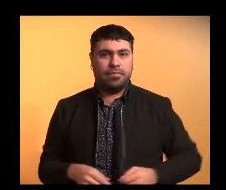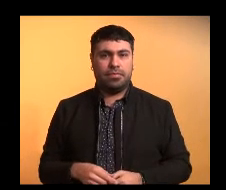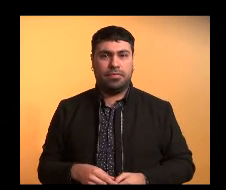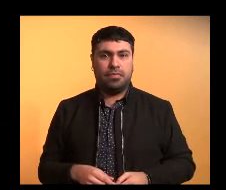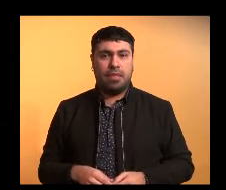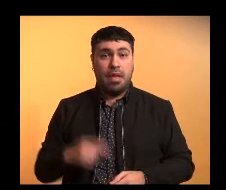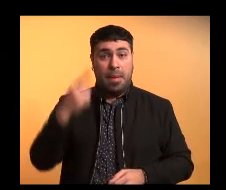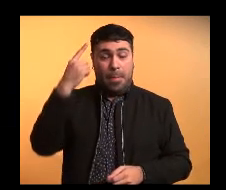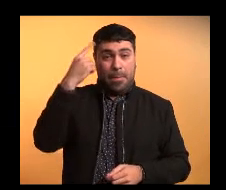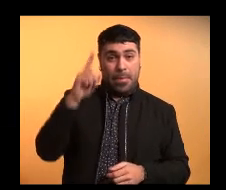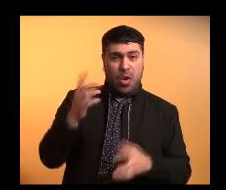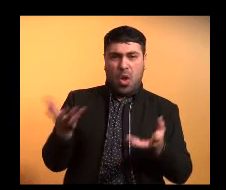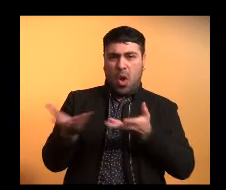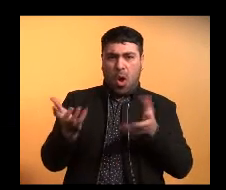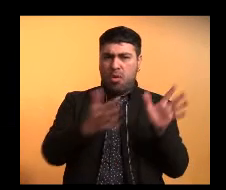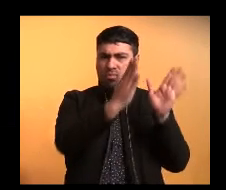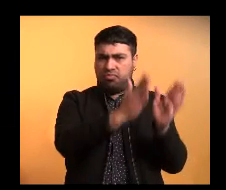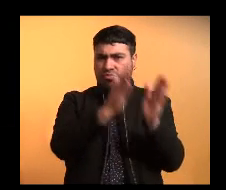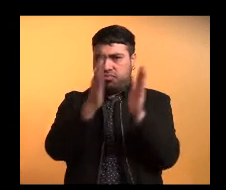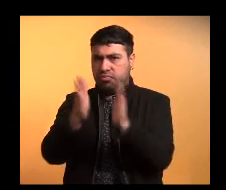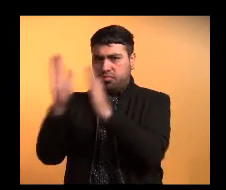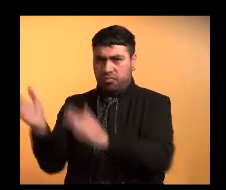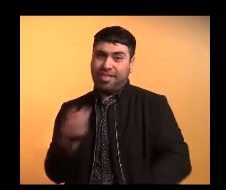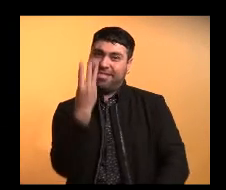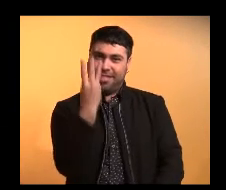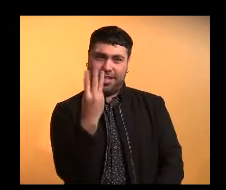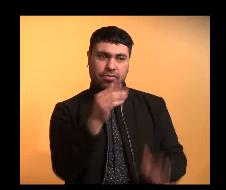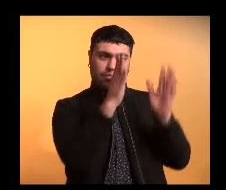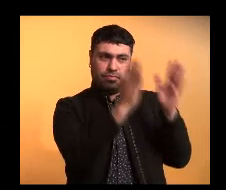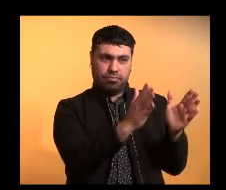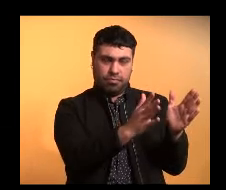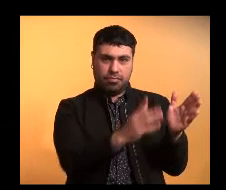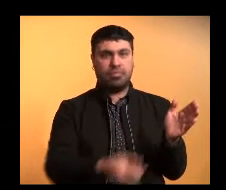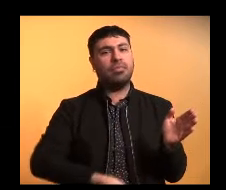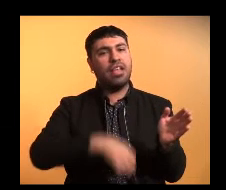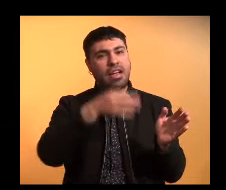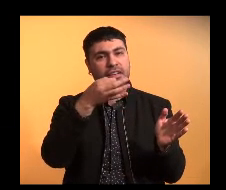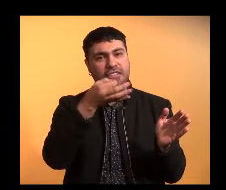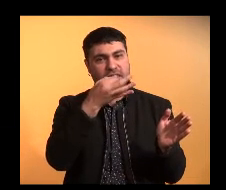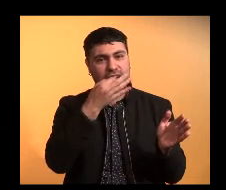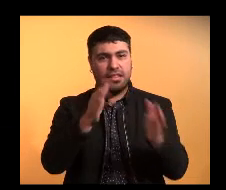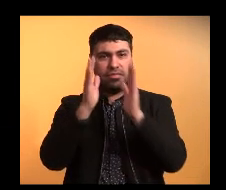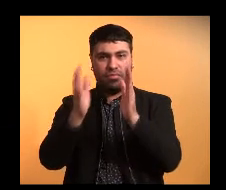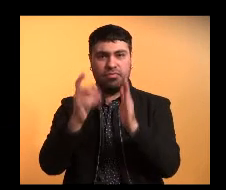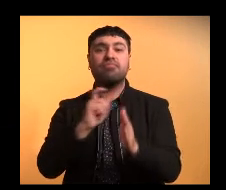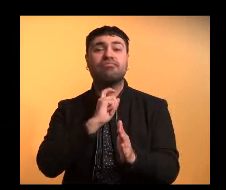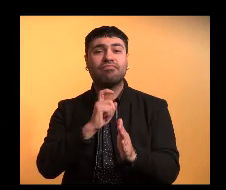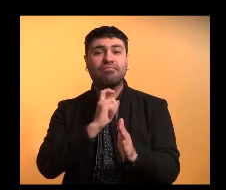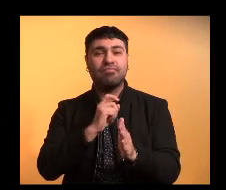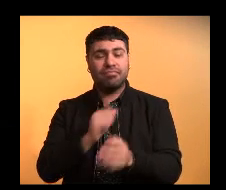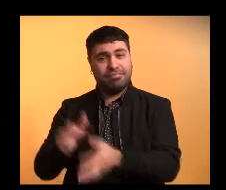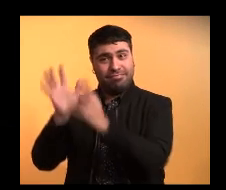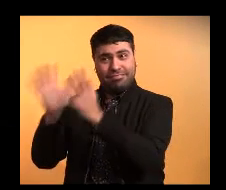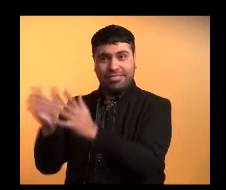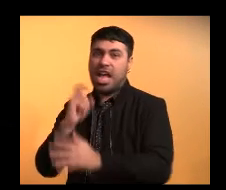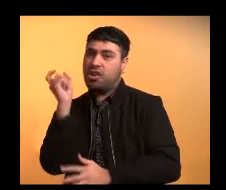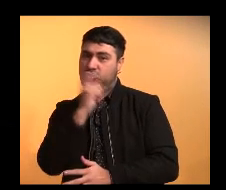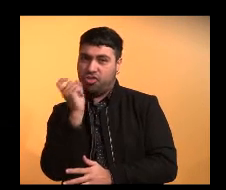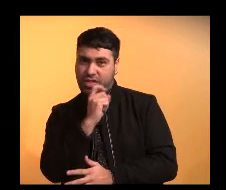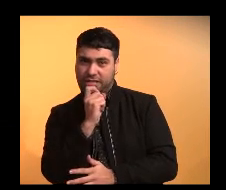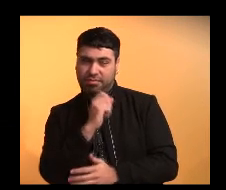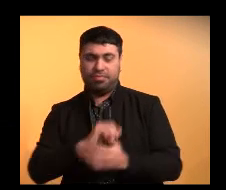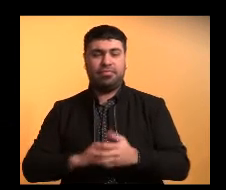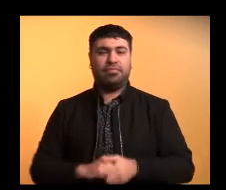3 grupos tenemos 32 especies de algas verdes, 34 especies de algas pardas y 85 especies de algas